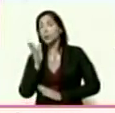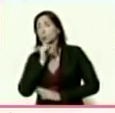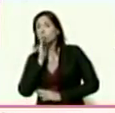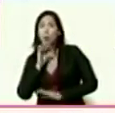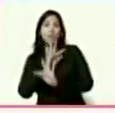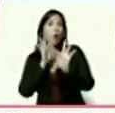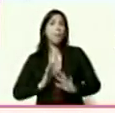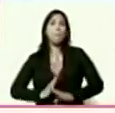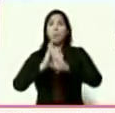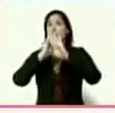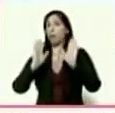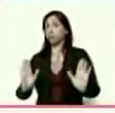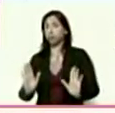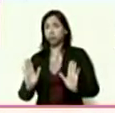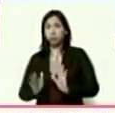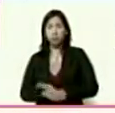paren.